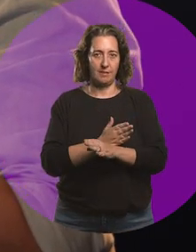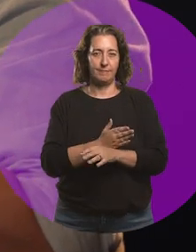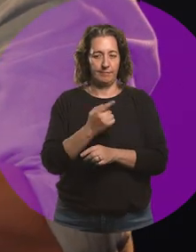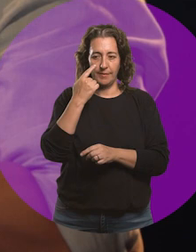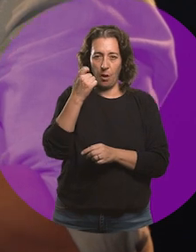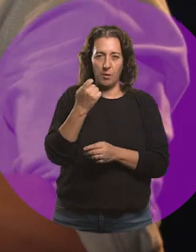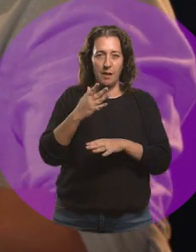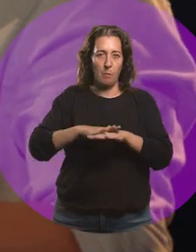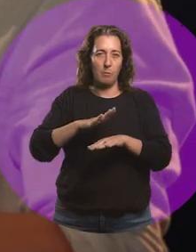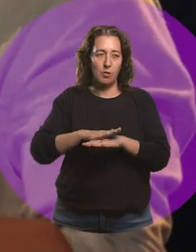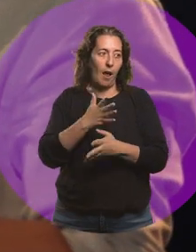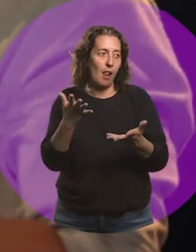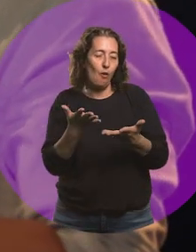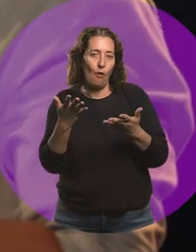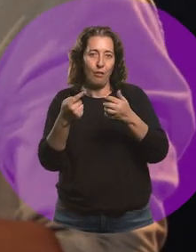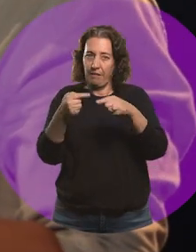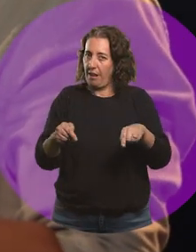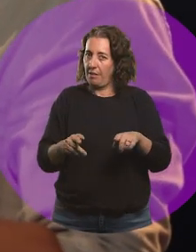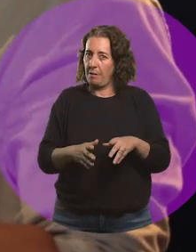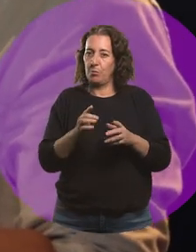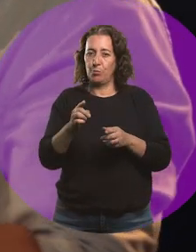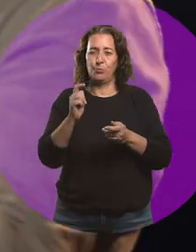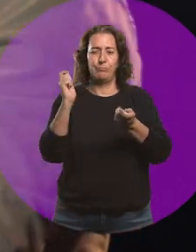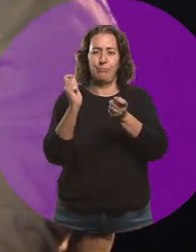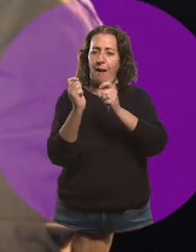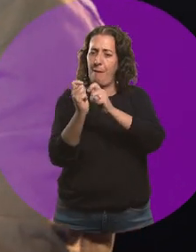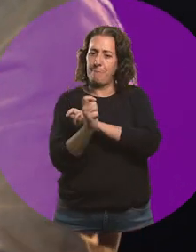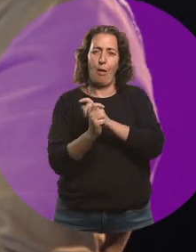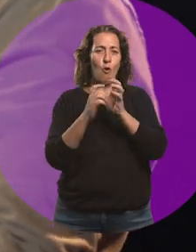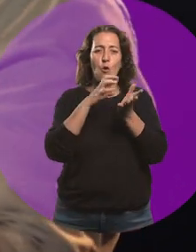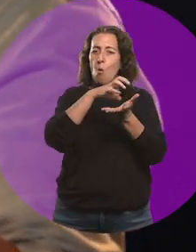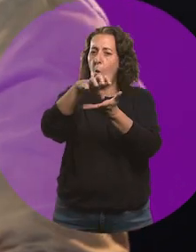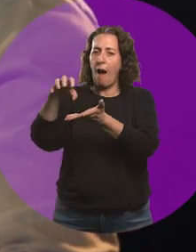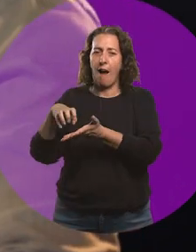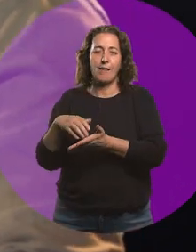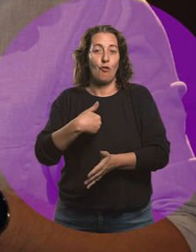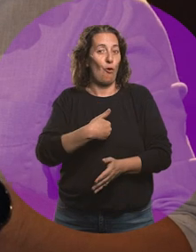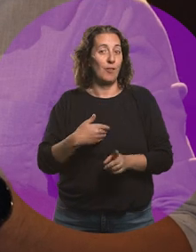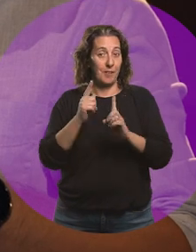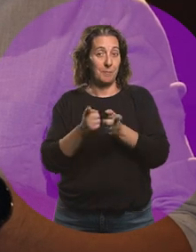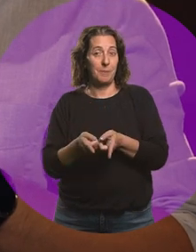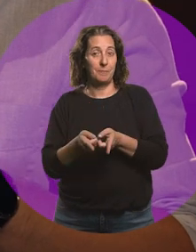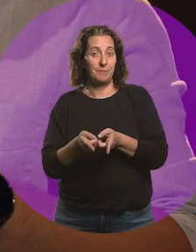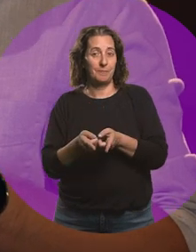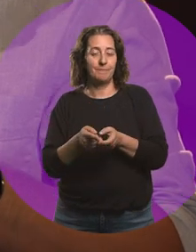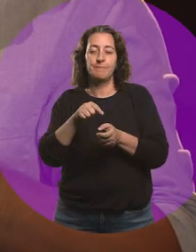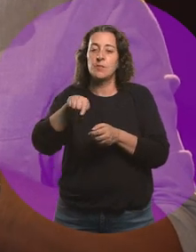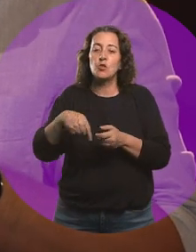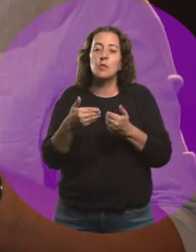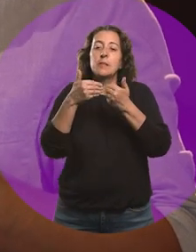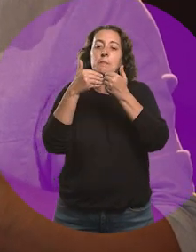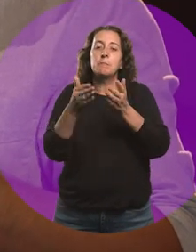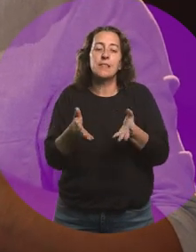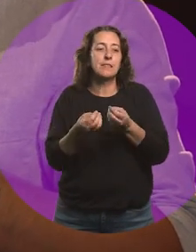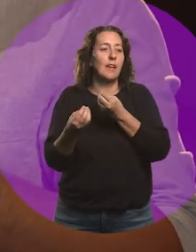el cual hay algo distinto porque vos también has variado, digamos, tus escenarios y tus roles. Entonces, ¿dónde empieza o cómo